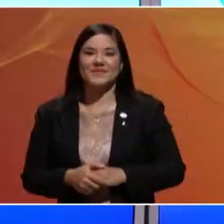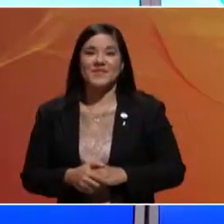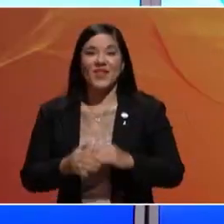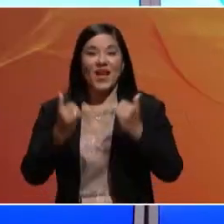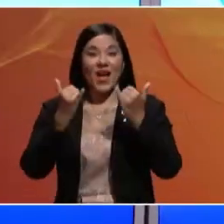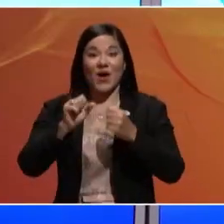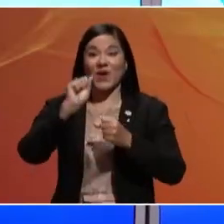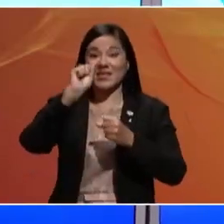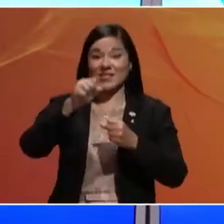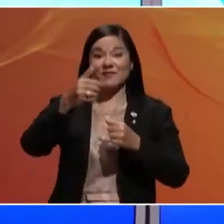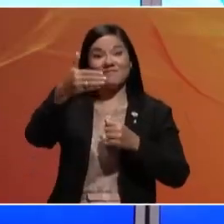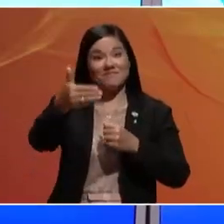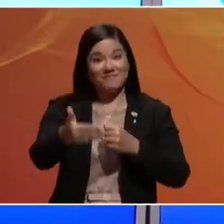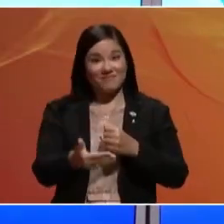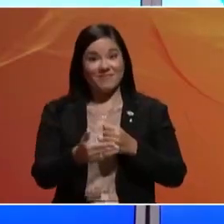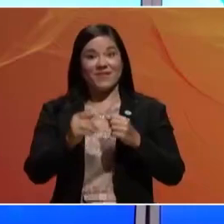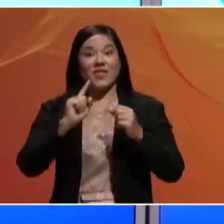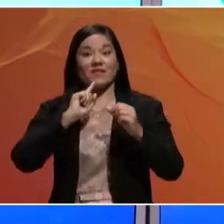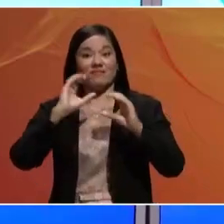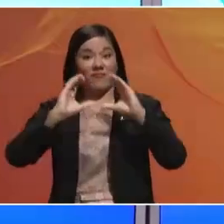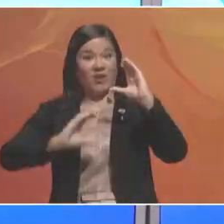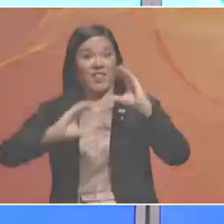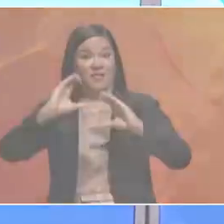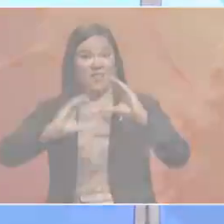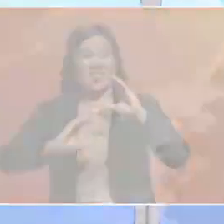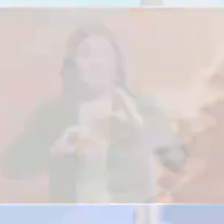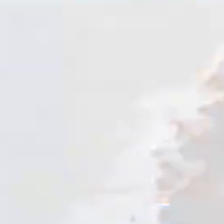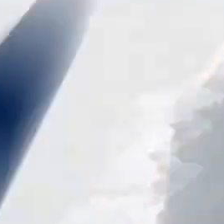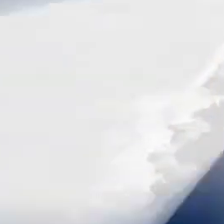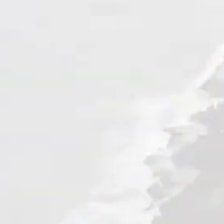Ahora sí damos paso a nuestro segmento Frente a Frente.